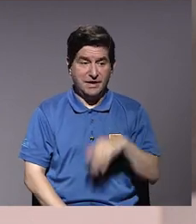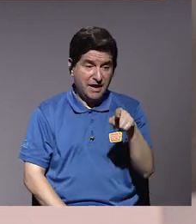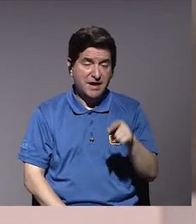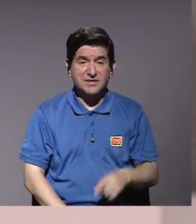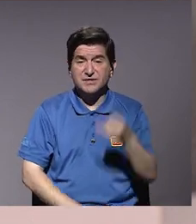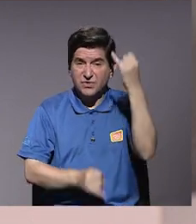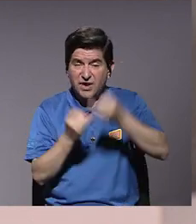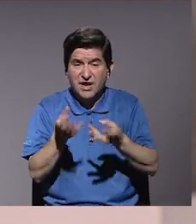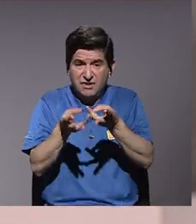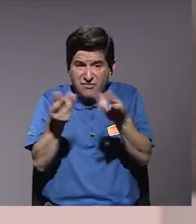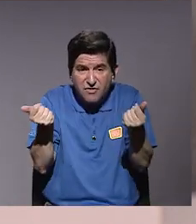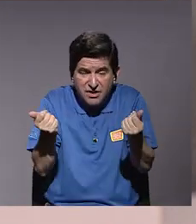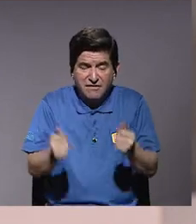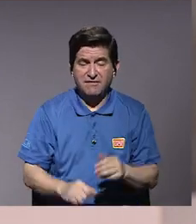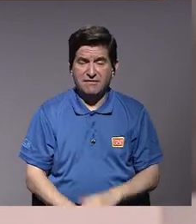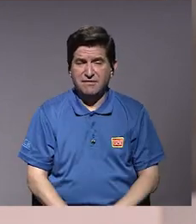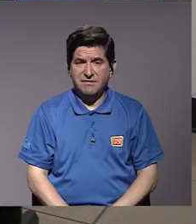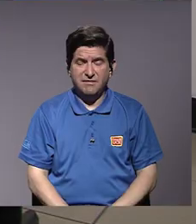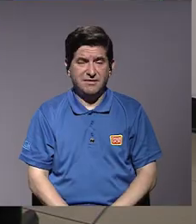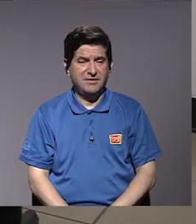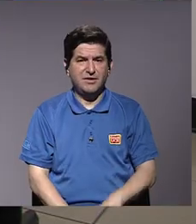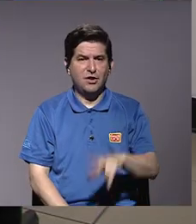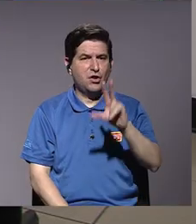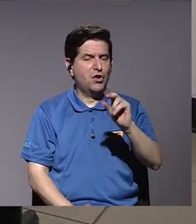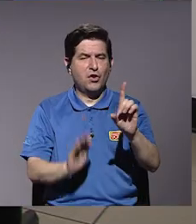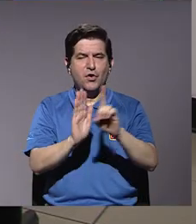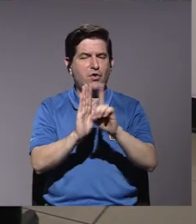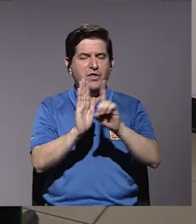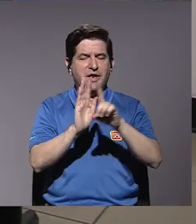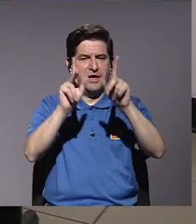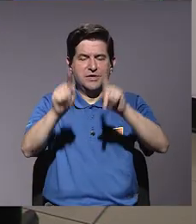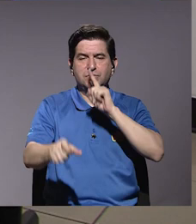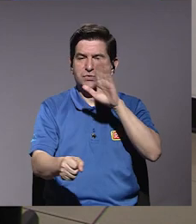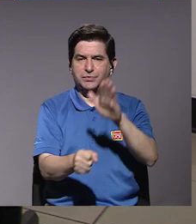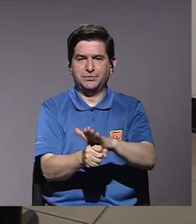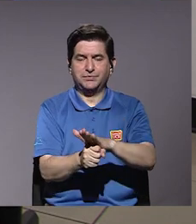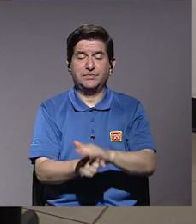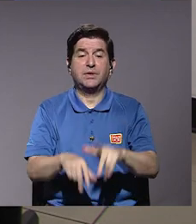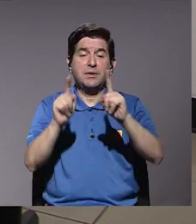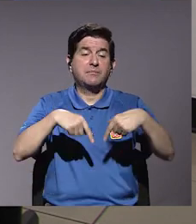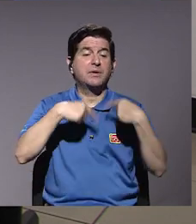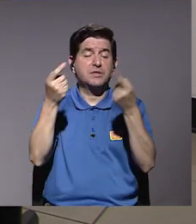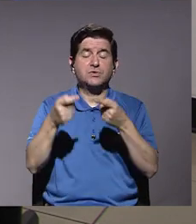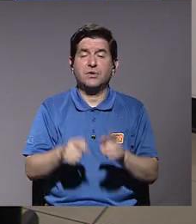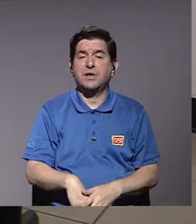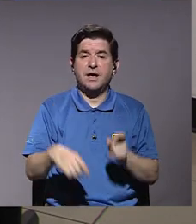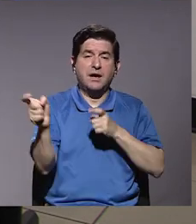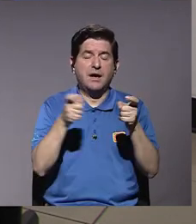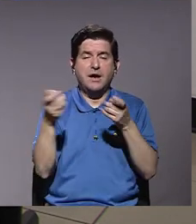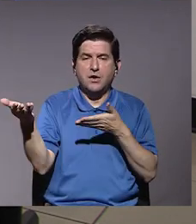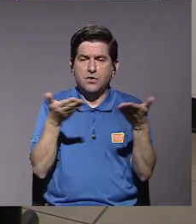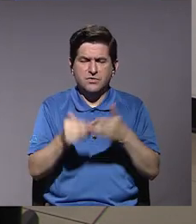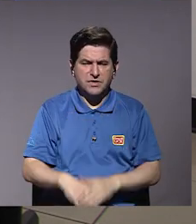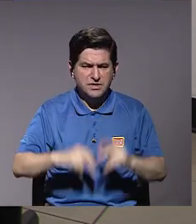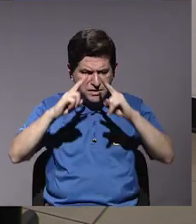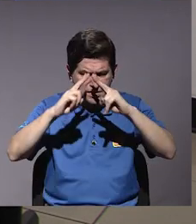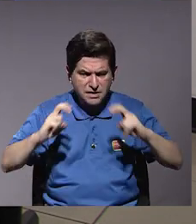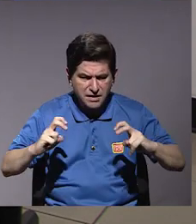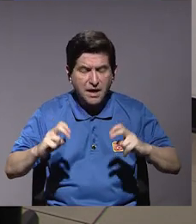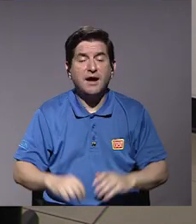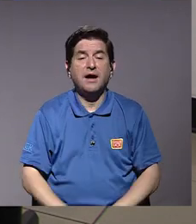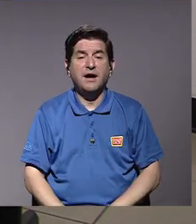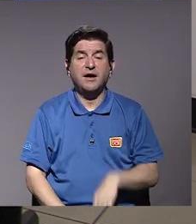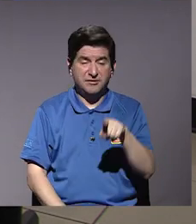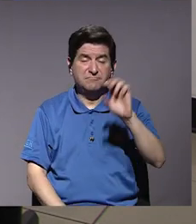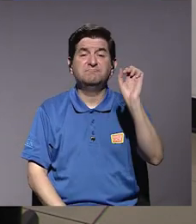esto confluye al final en que a veces no se le da un derecho a una persona. Y la persona acude a la Contraloría de Servicios y revisamos y vemos